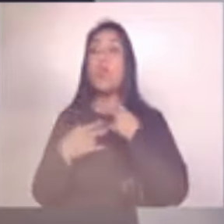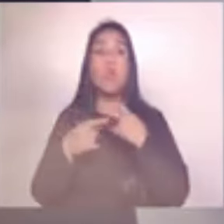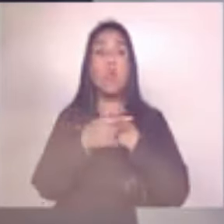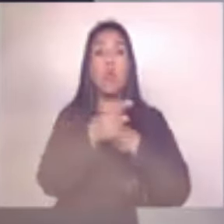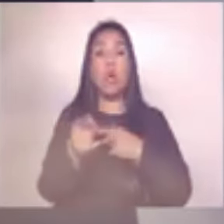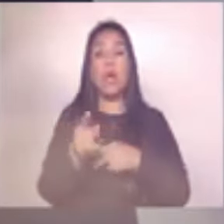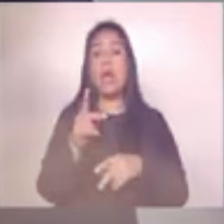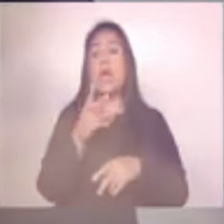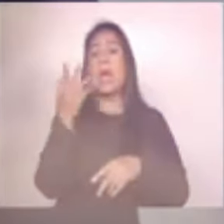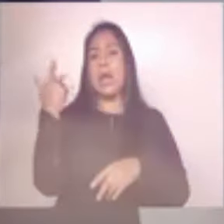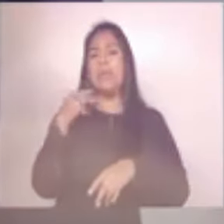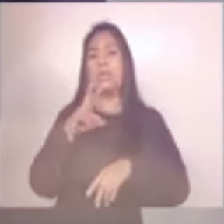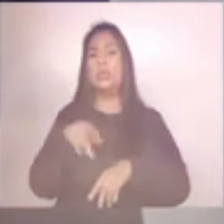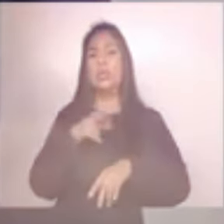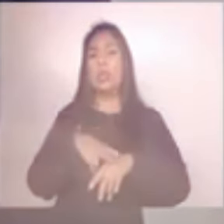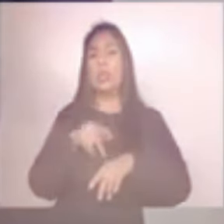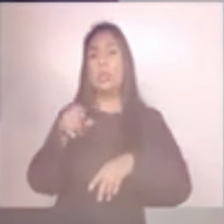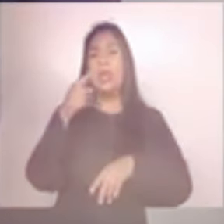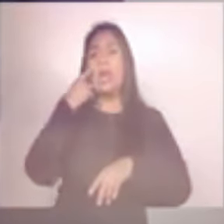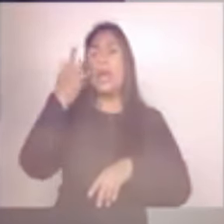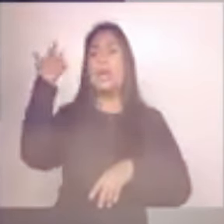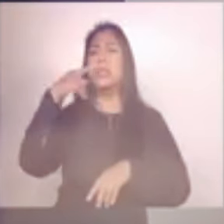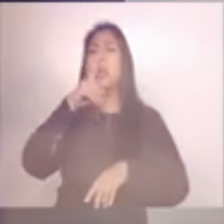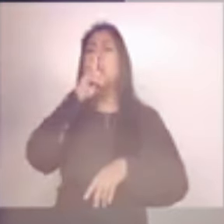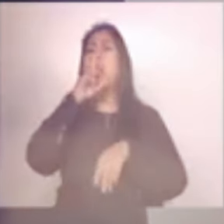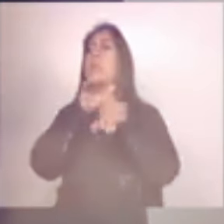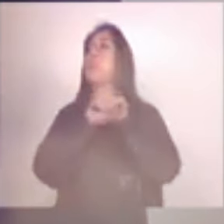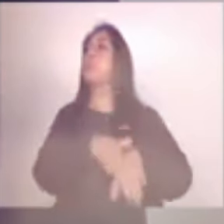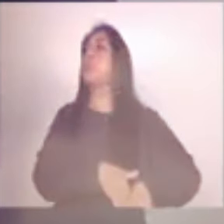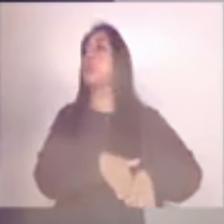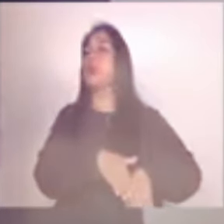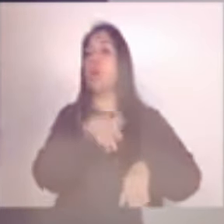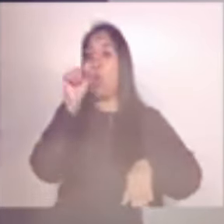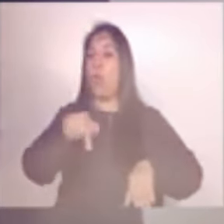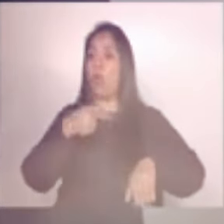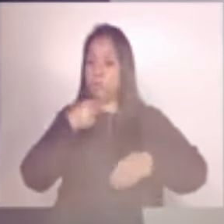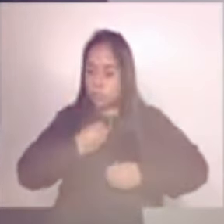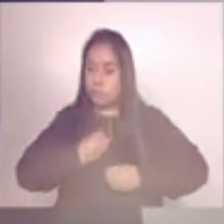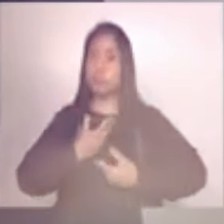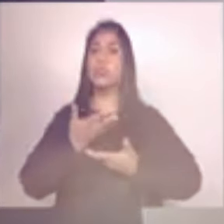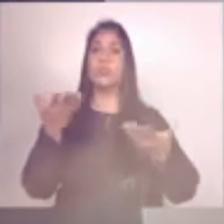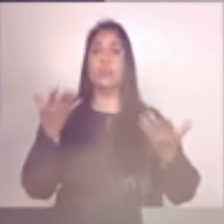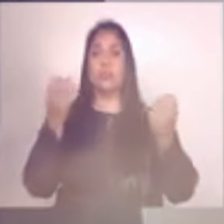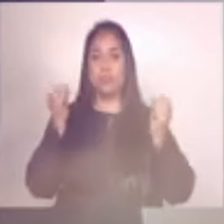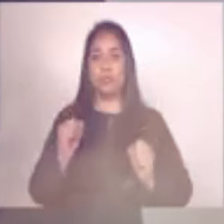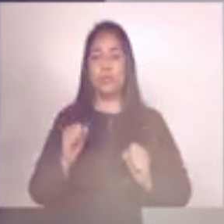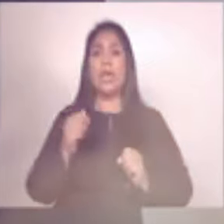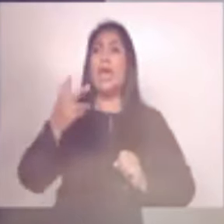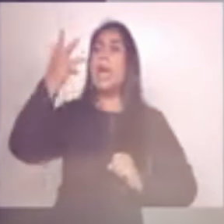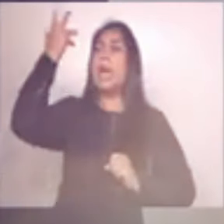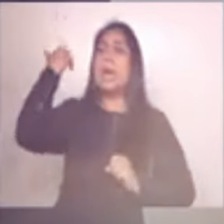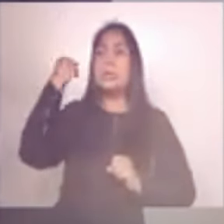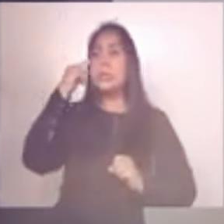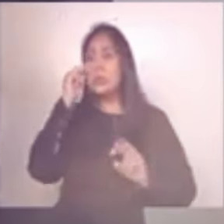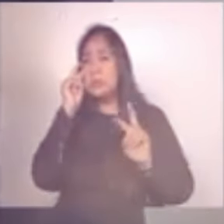usualmente han sido silenciadas puedan escucharse, que quienes antes no se veían la